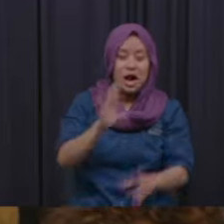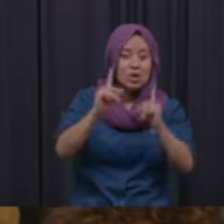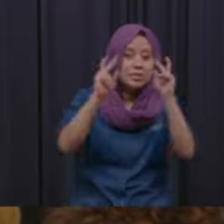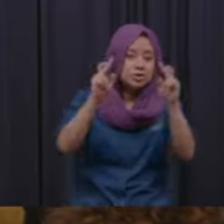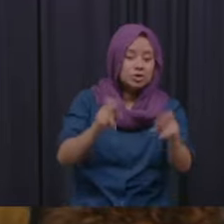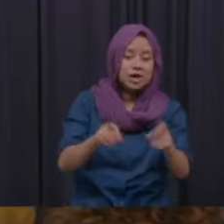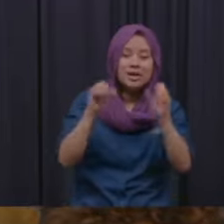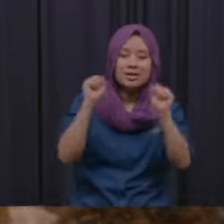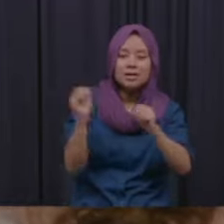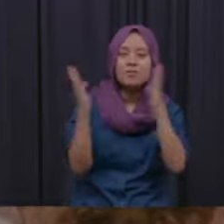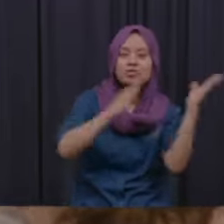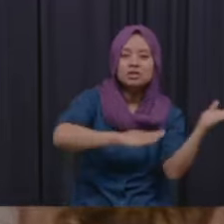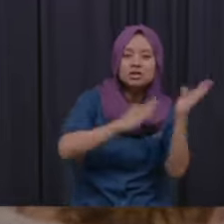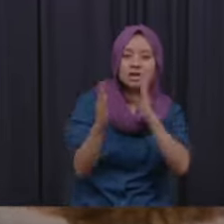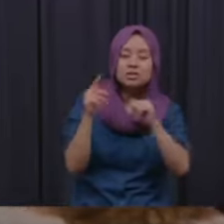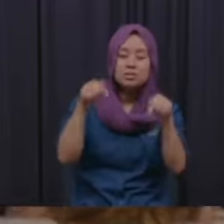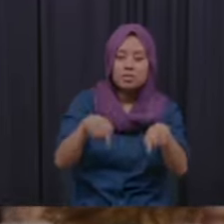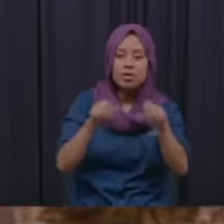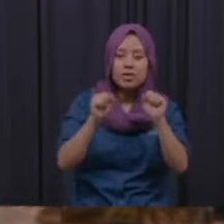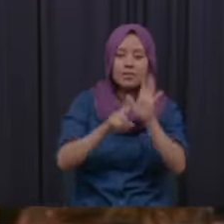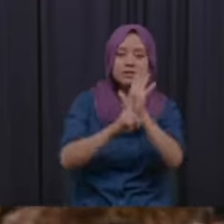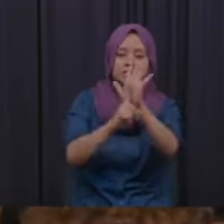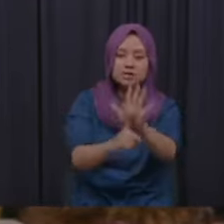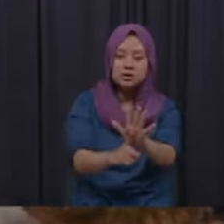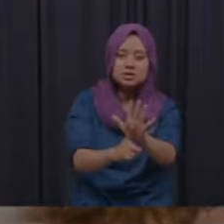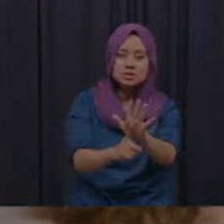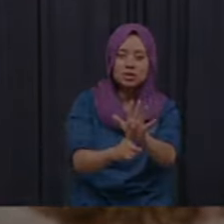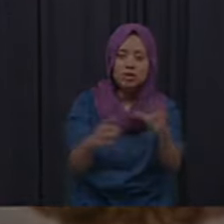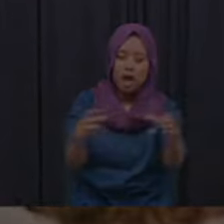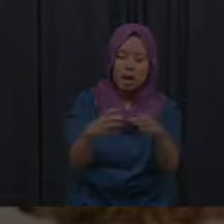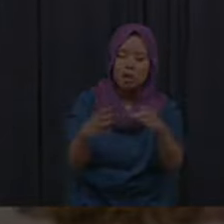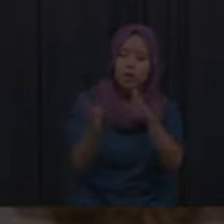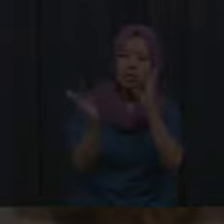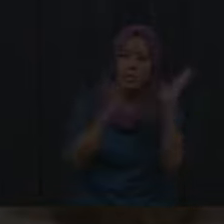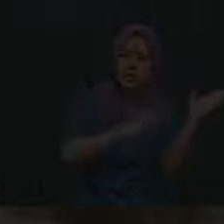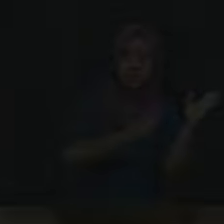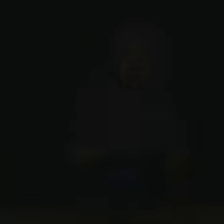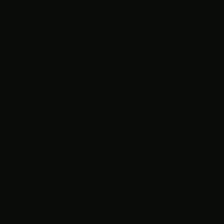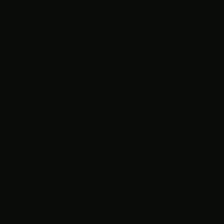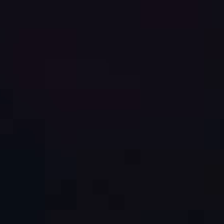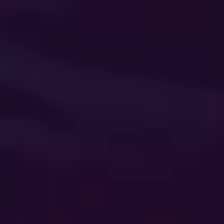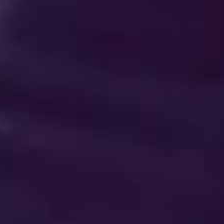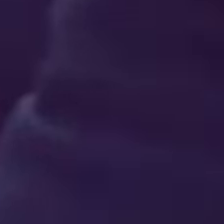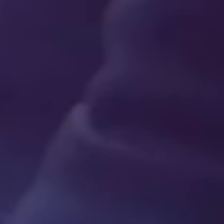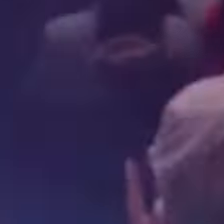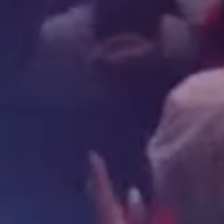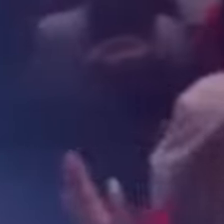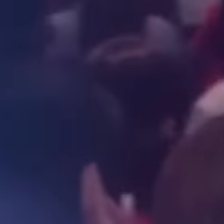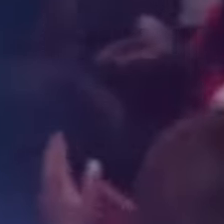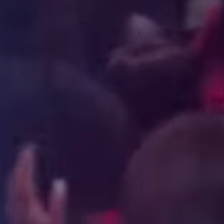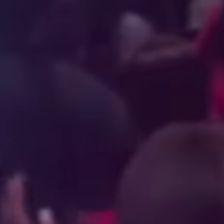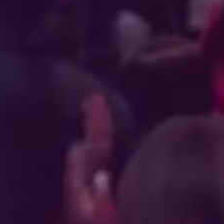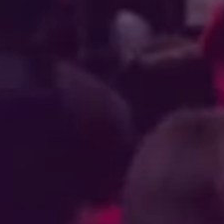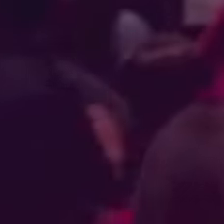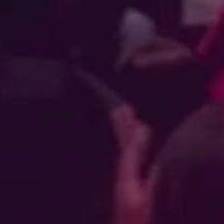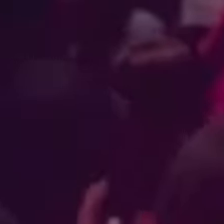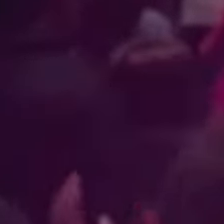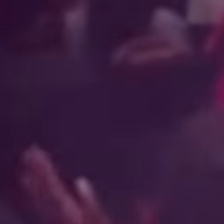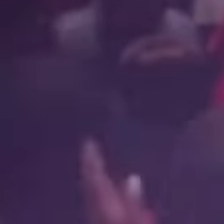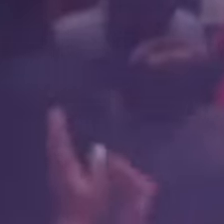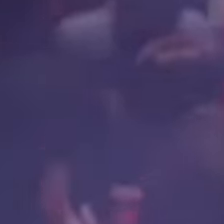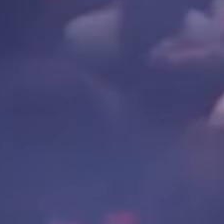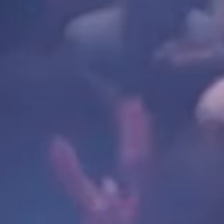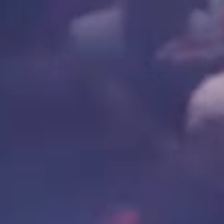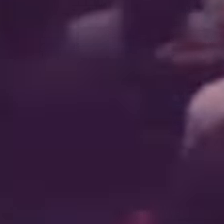de una vez, puede pasar aquí con mis hermanos de bautismos, que los van a acompañar. Dios les bendiga. Rema TV